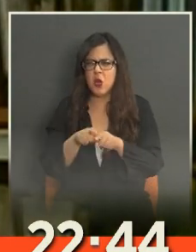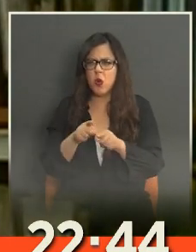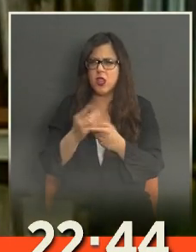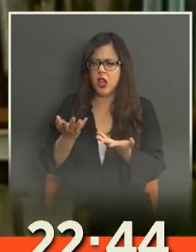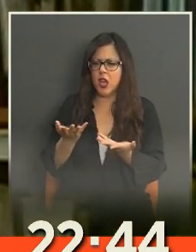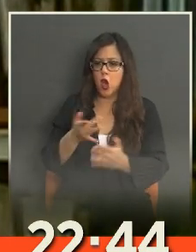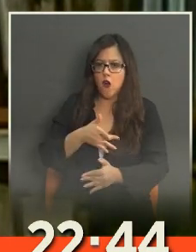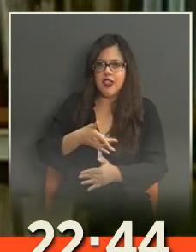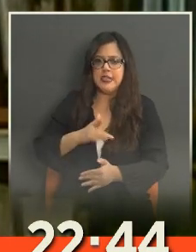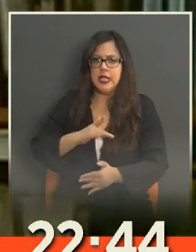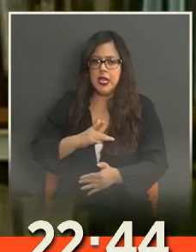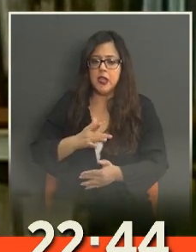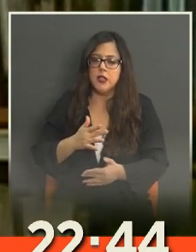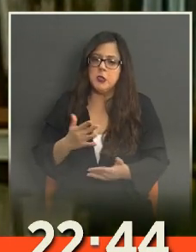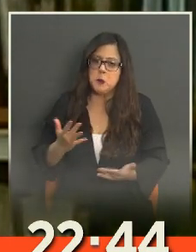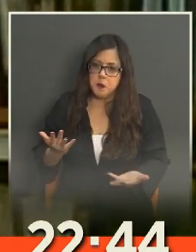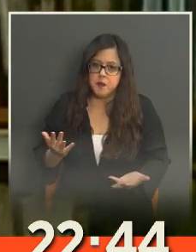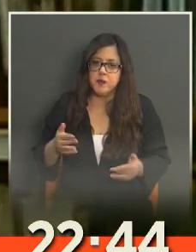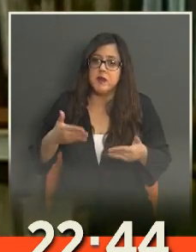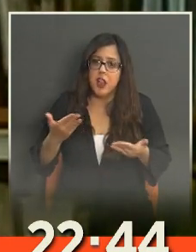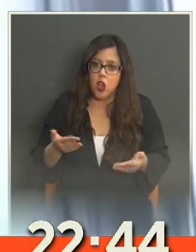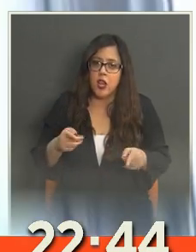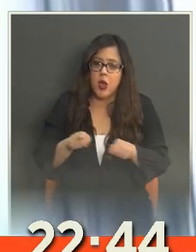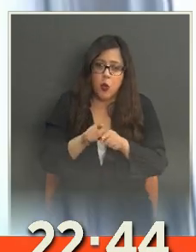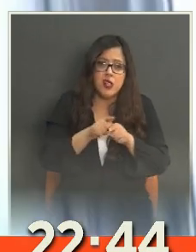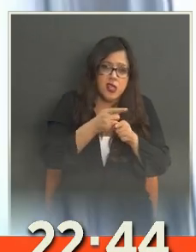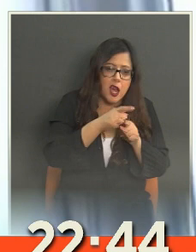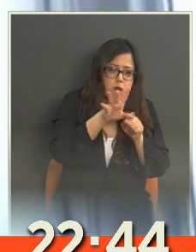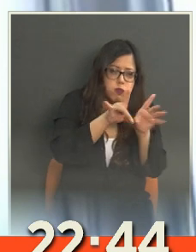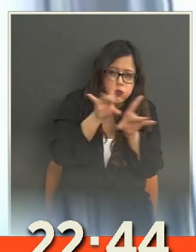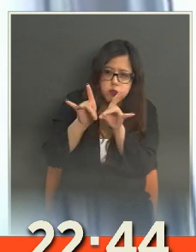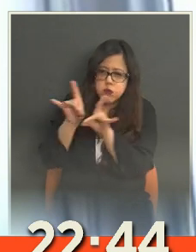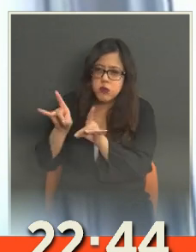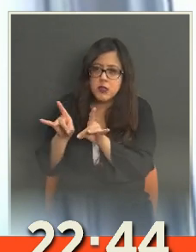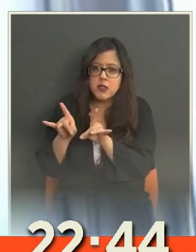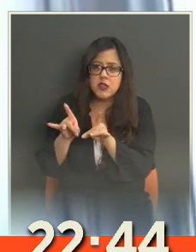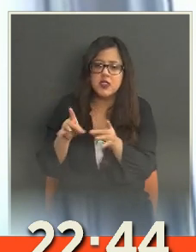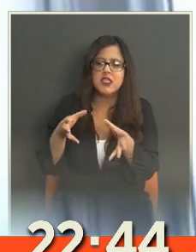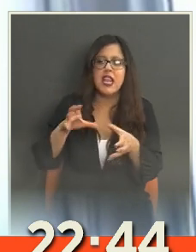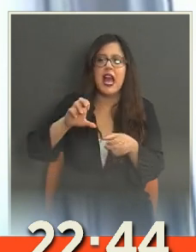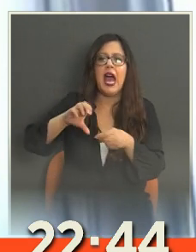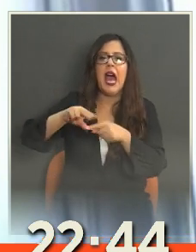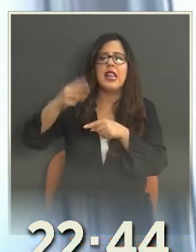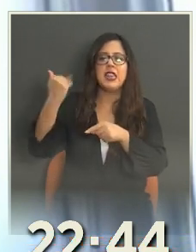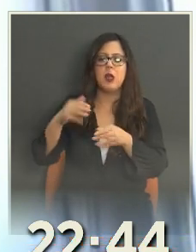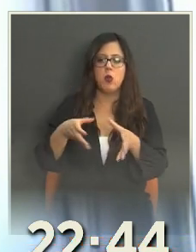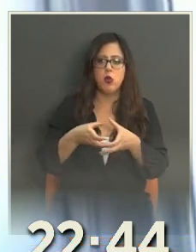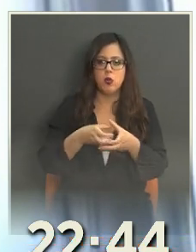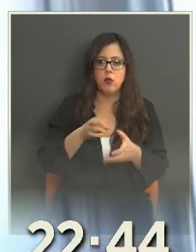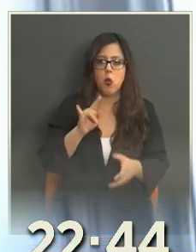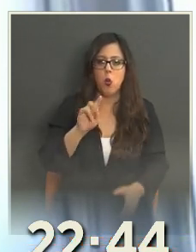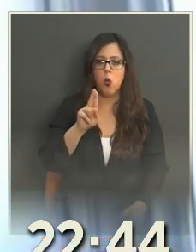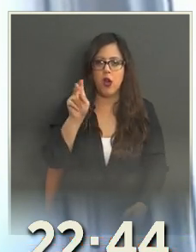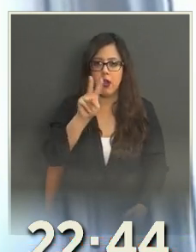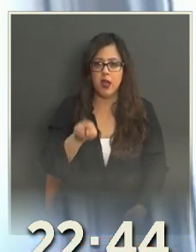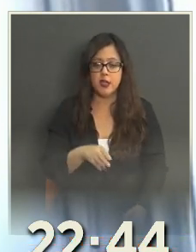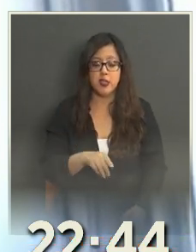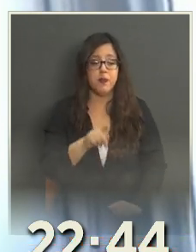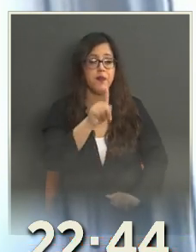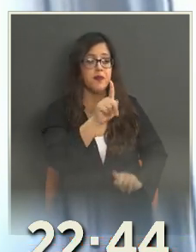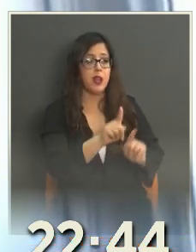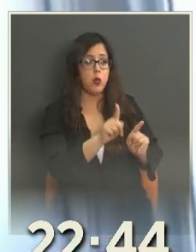querido reunir pedazos de la antigua unión soviética rusos actualmente dicen y argumentan que ucrania en realidad